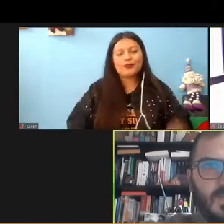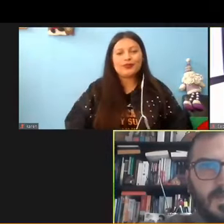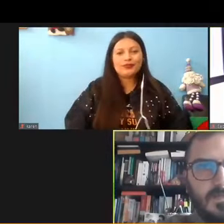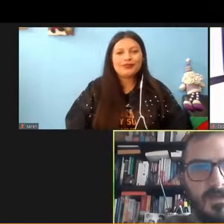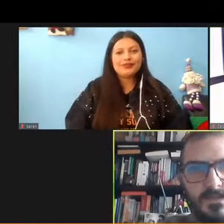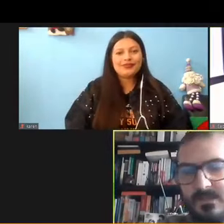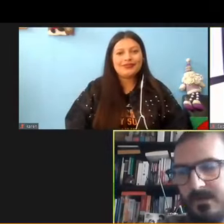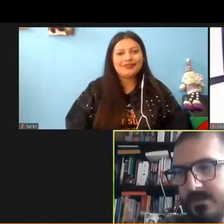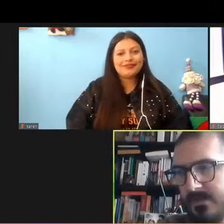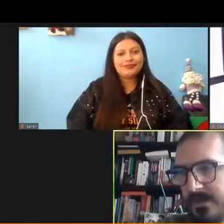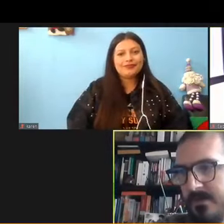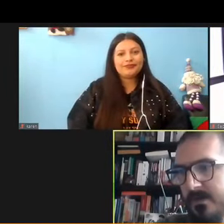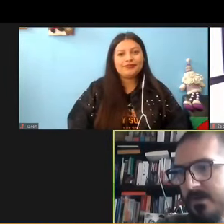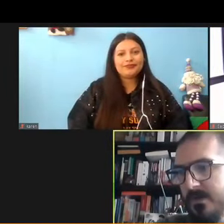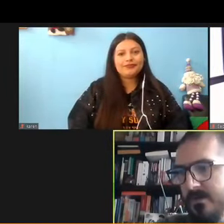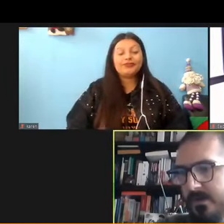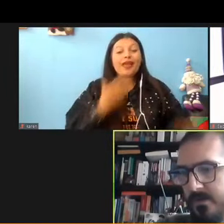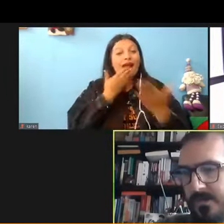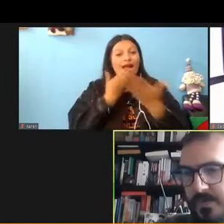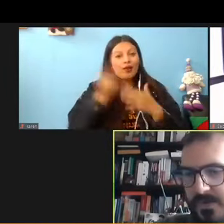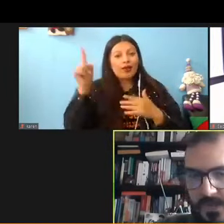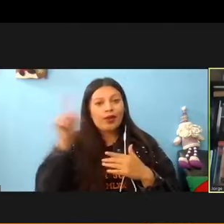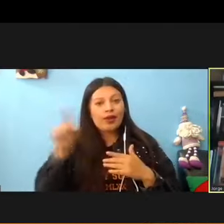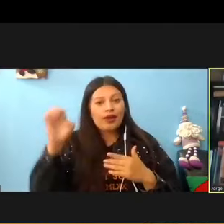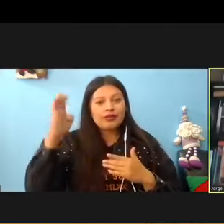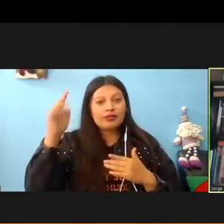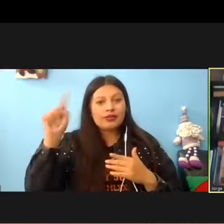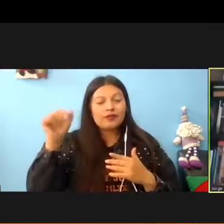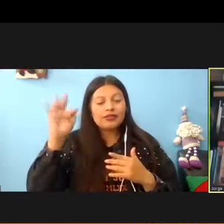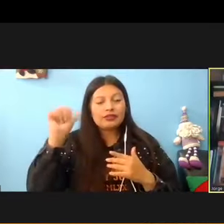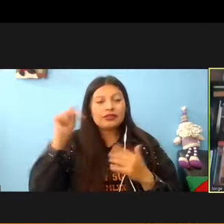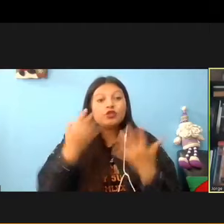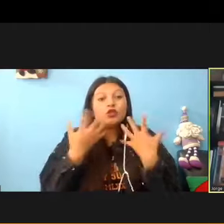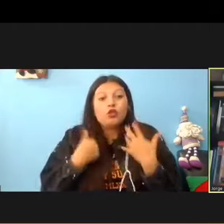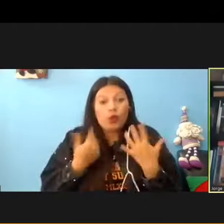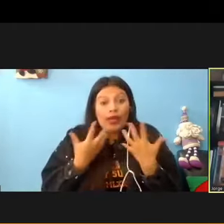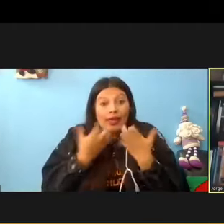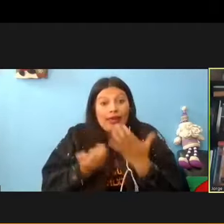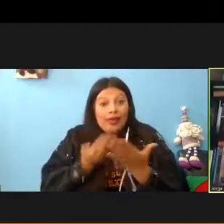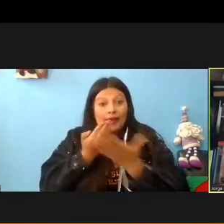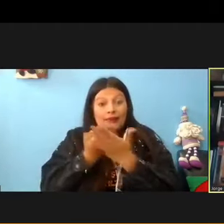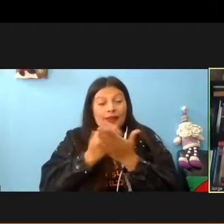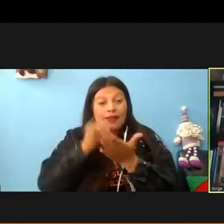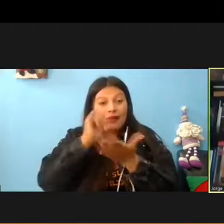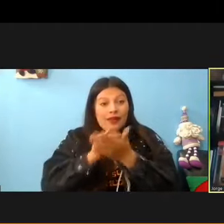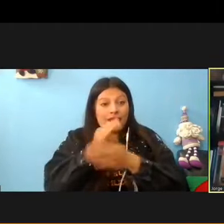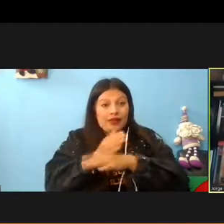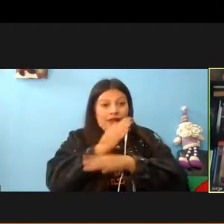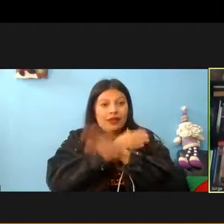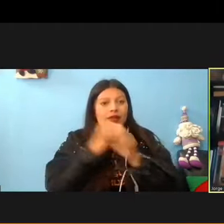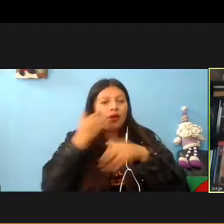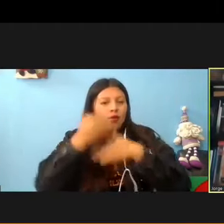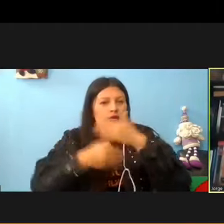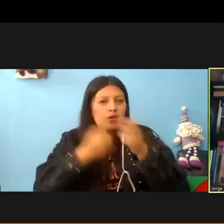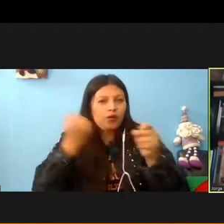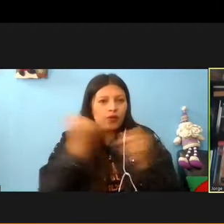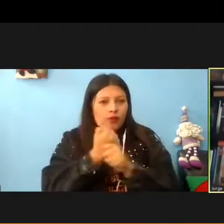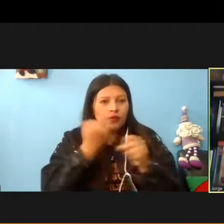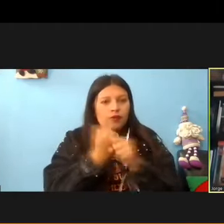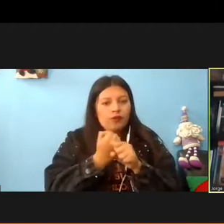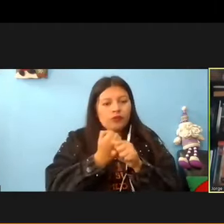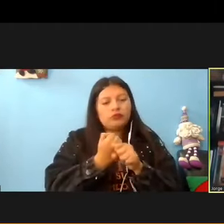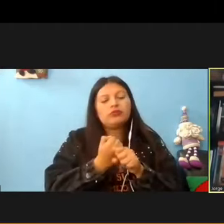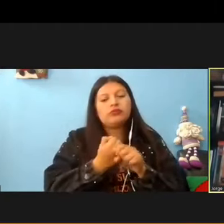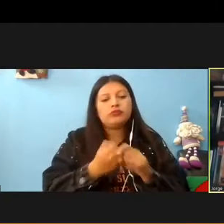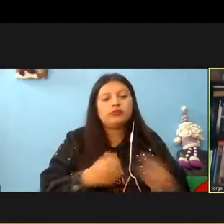Sí, dale, gracias, Sebastián. Quiero proponer, a partir de lo que pudimos trabajar en este día y medio, bueno, estas